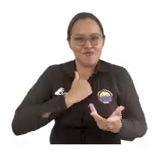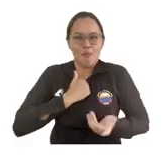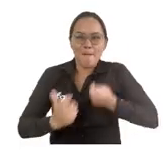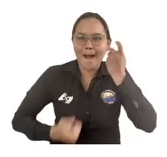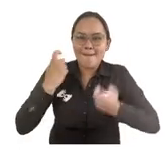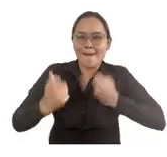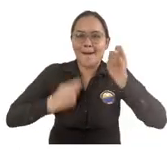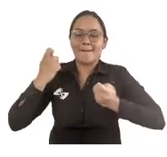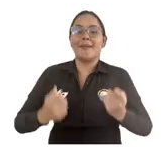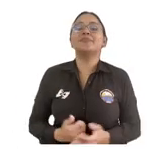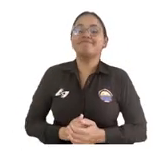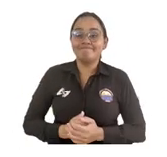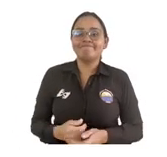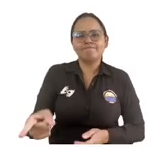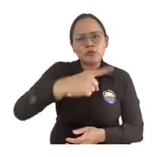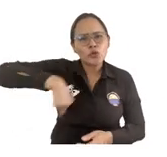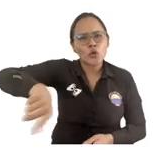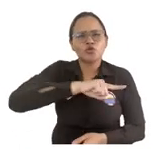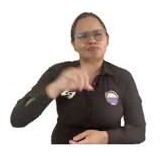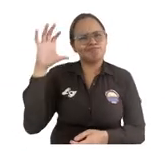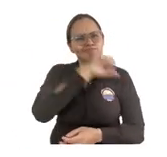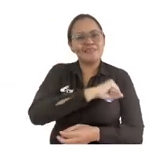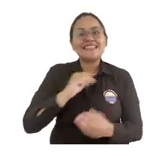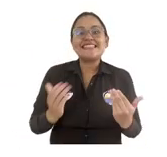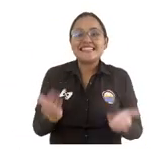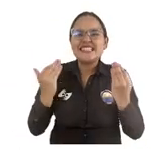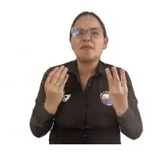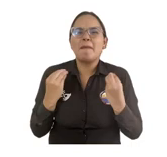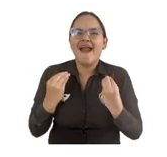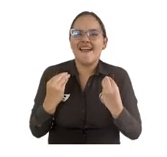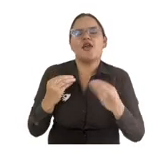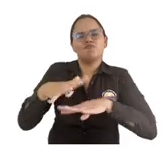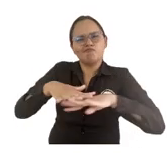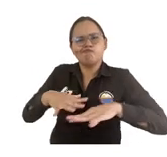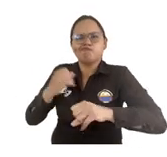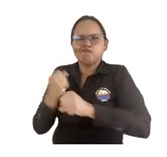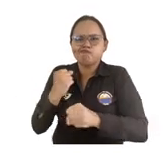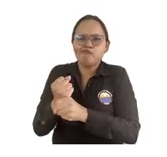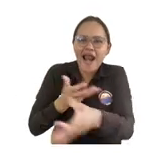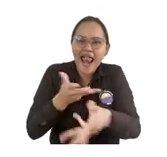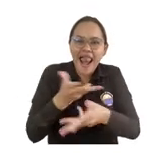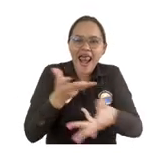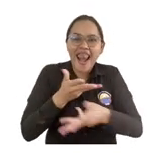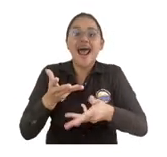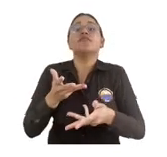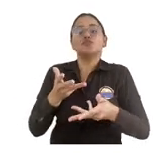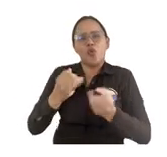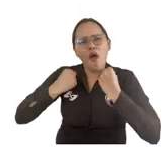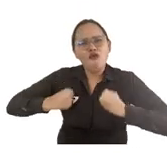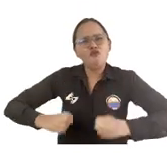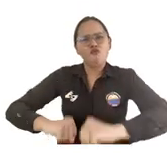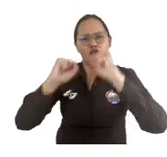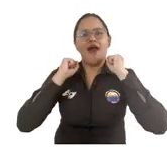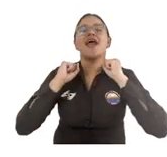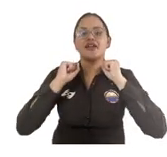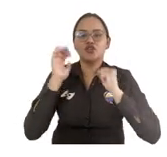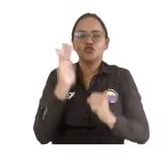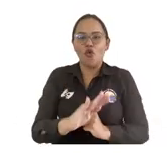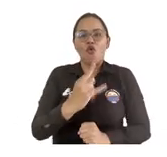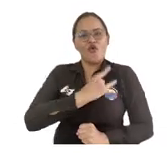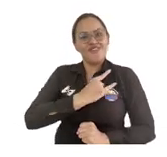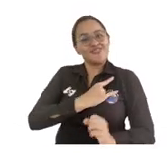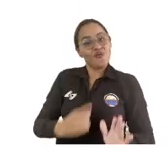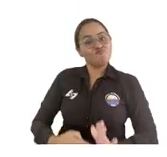emprendimiento. Con lo cual vamos a dinamizar este nuevo instrumento que nos va a permitir visibilizar todos los esfuerzos que hacemos desde las universidades del área